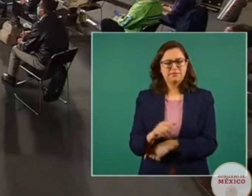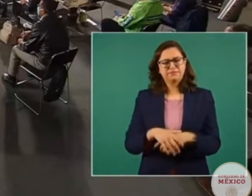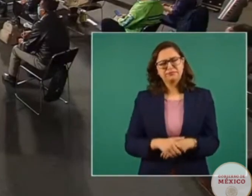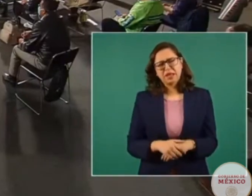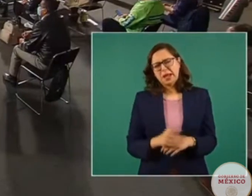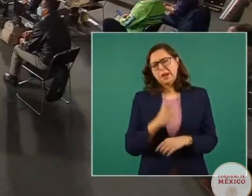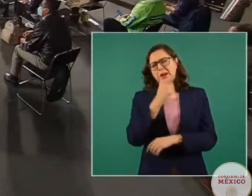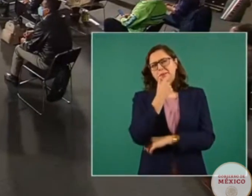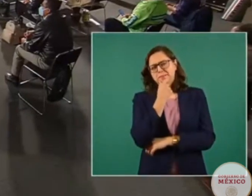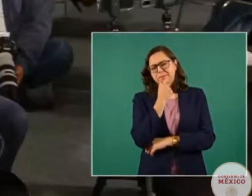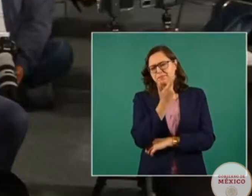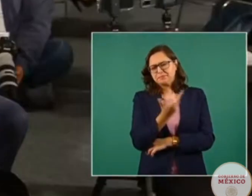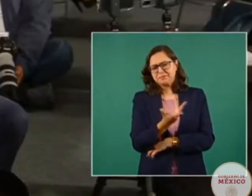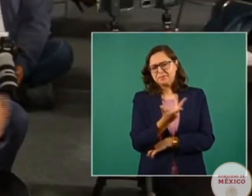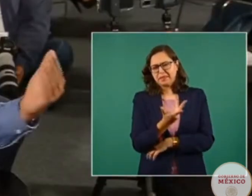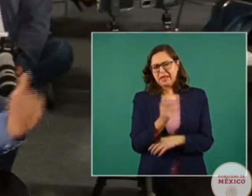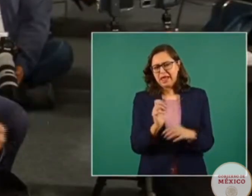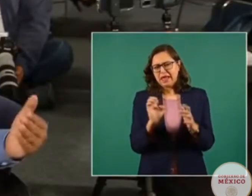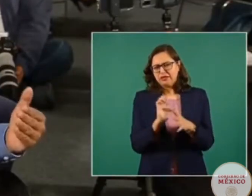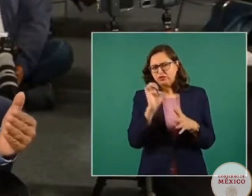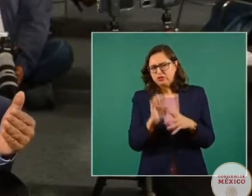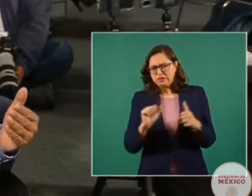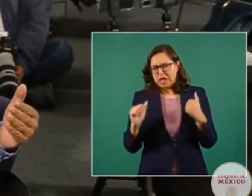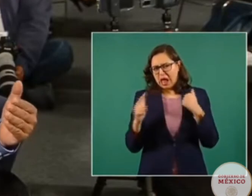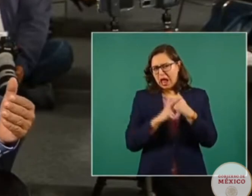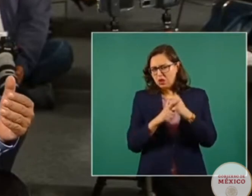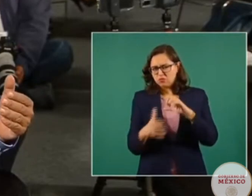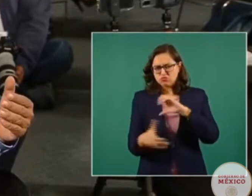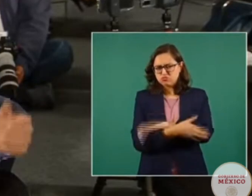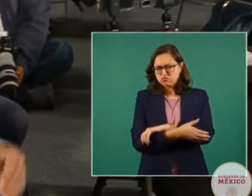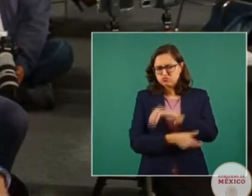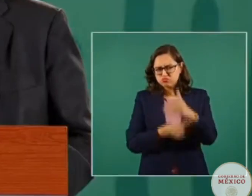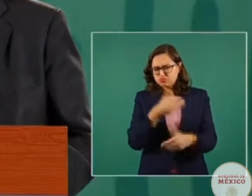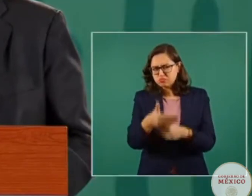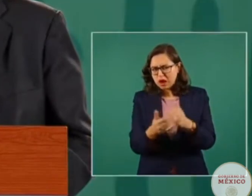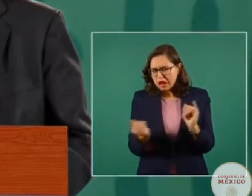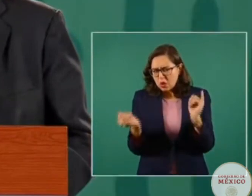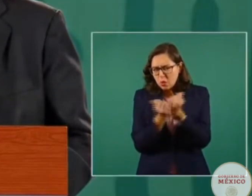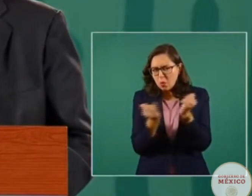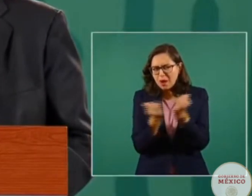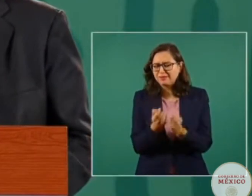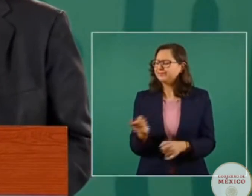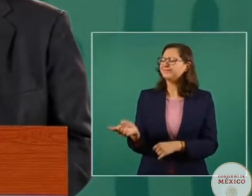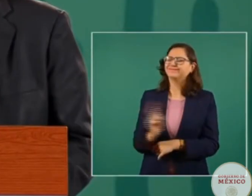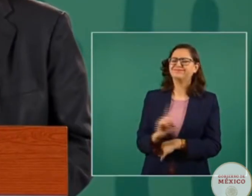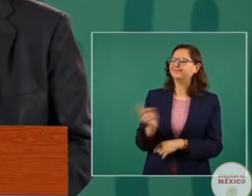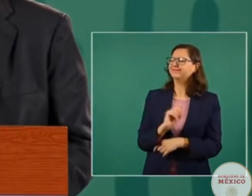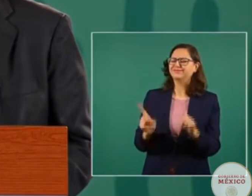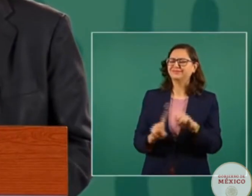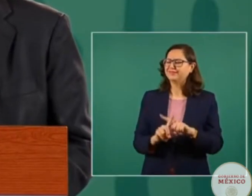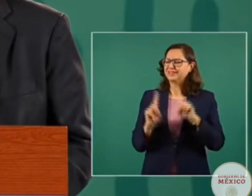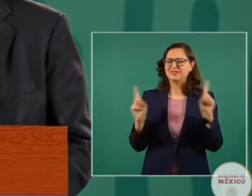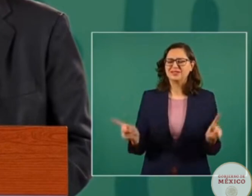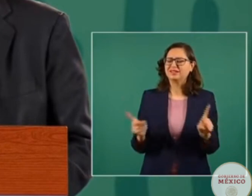algo como el Plan Marshall o Alianza para el Progreso. No, no tiene que ver con eso, esto es otra cosa. Esto es como la actualización